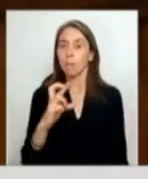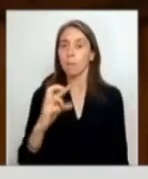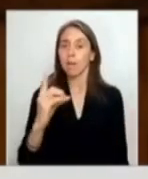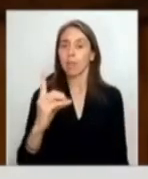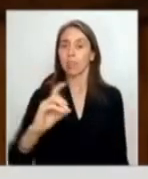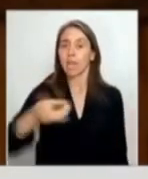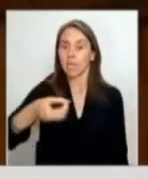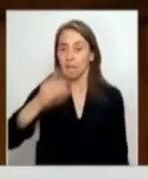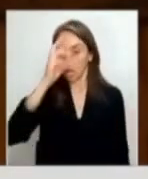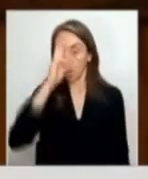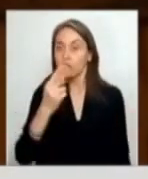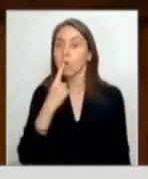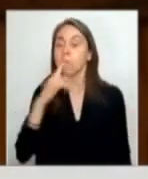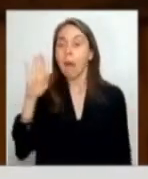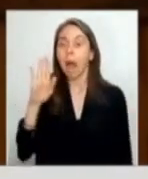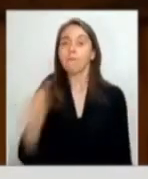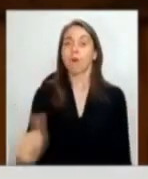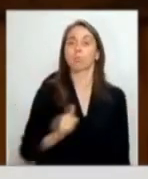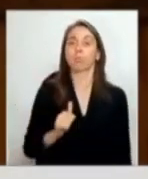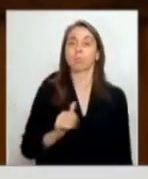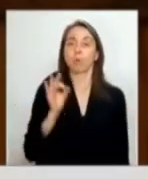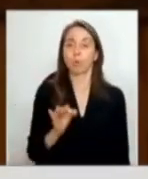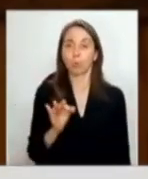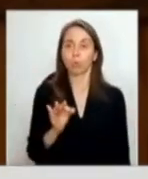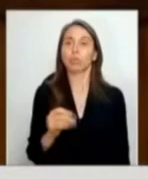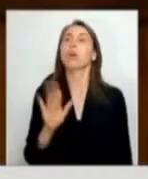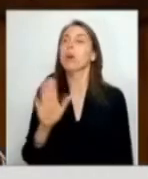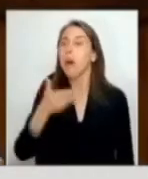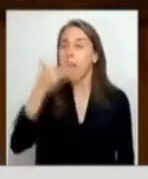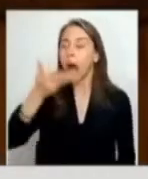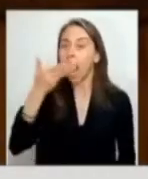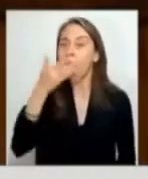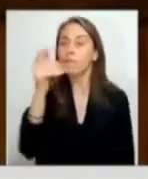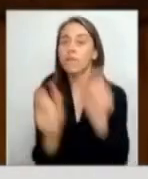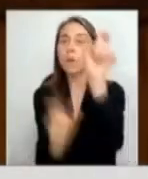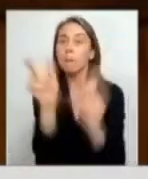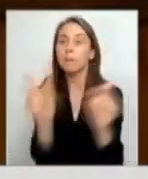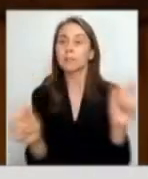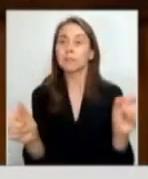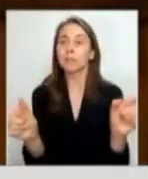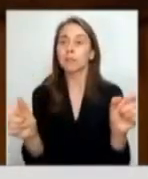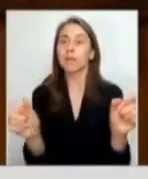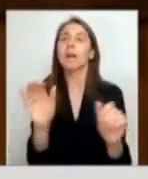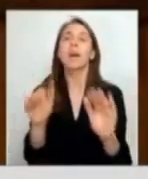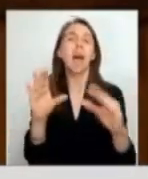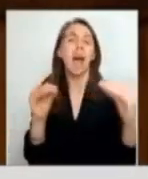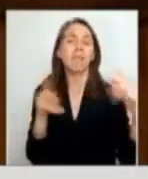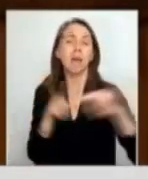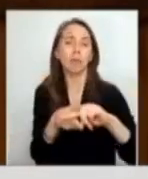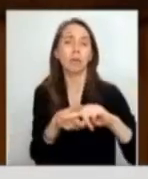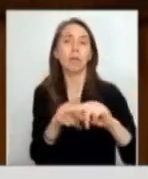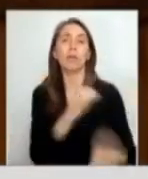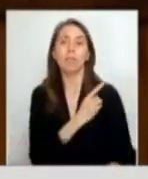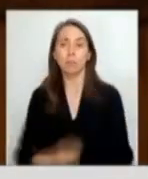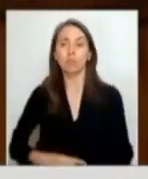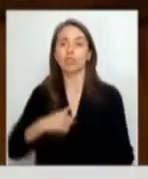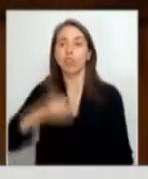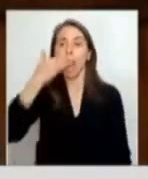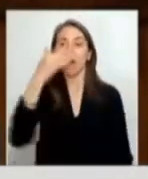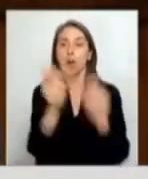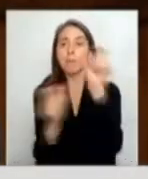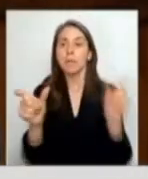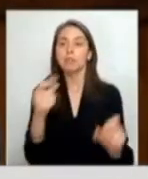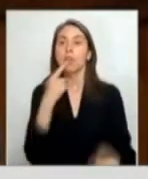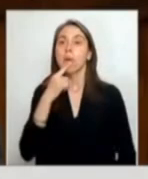honraron su palabra. Le estoy hablando a aquellos que... Diputado, precisamente le estoy hablando a aquellos que honraron su